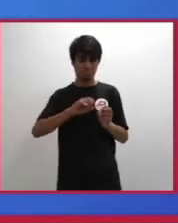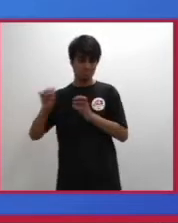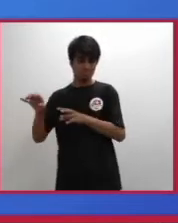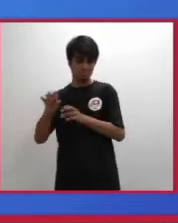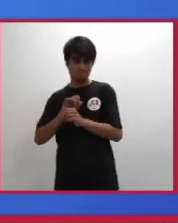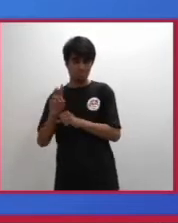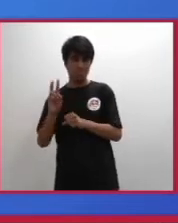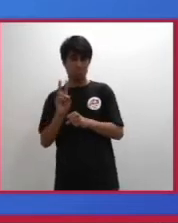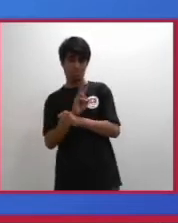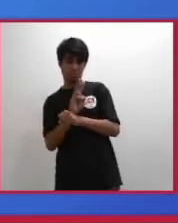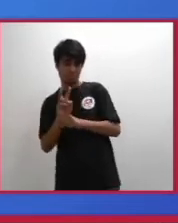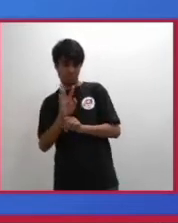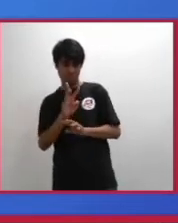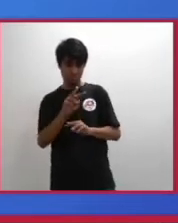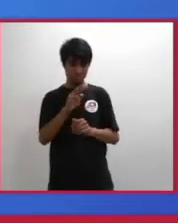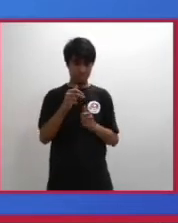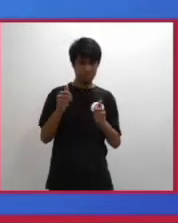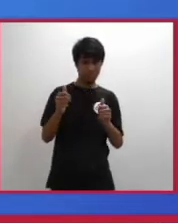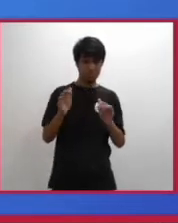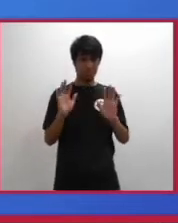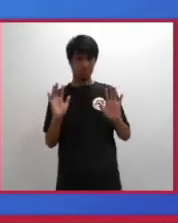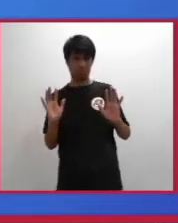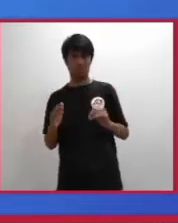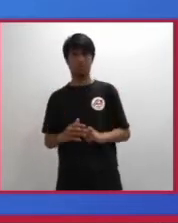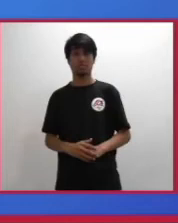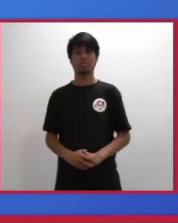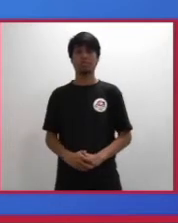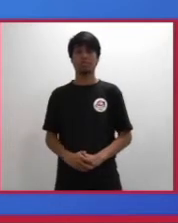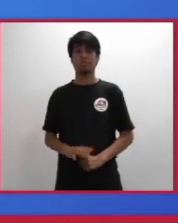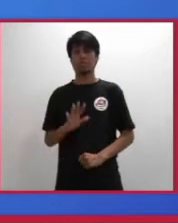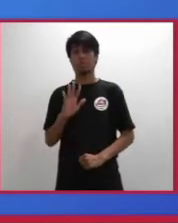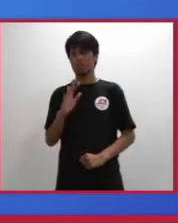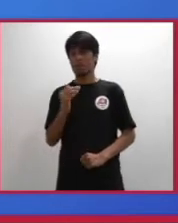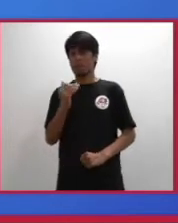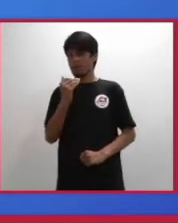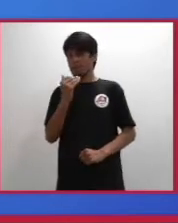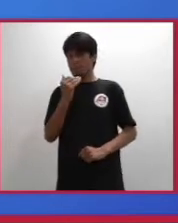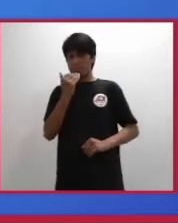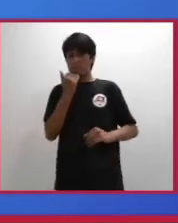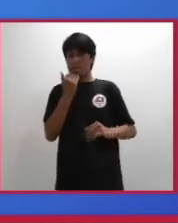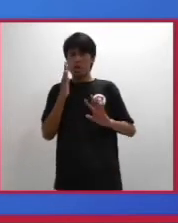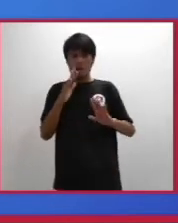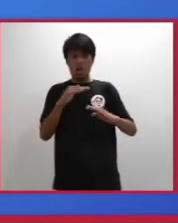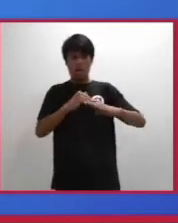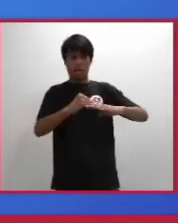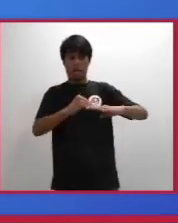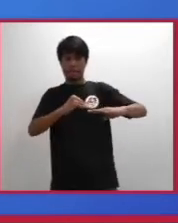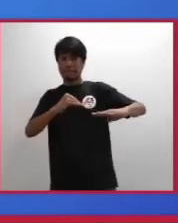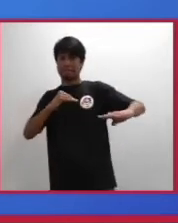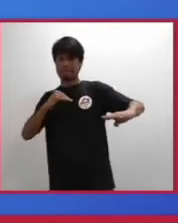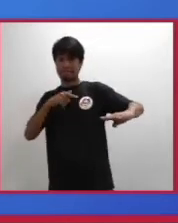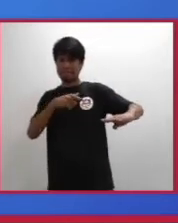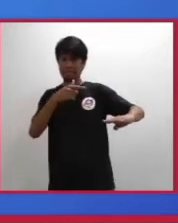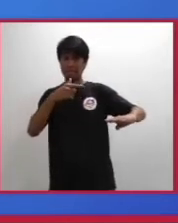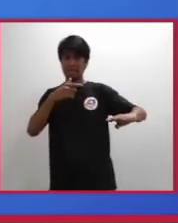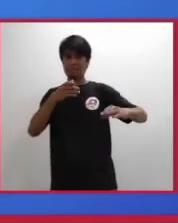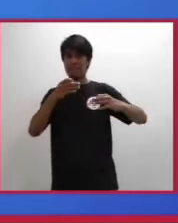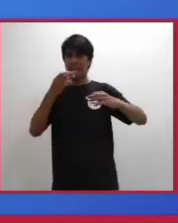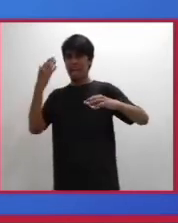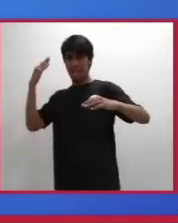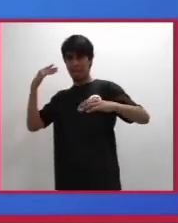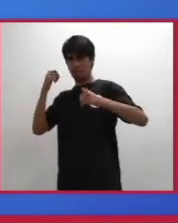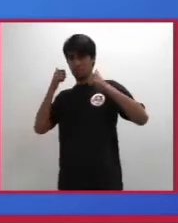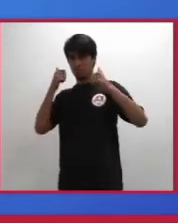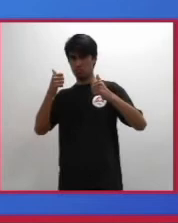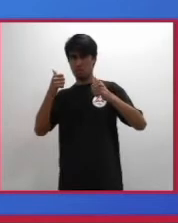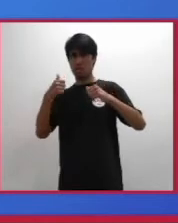algunas tareas, pero la superficie o la tierra quizás ya no es la misma de los días antes